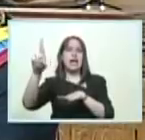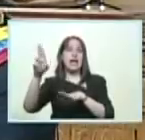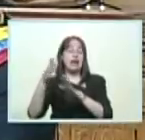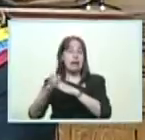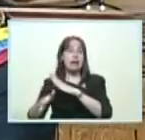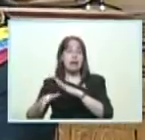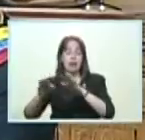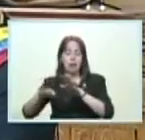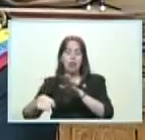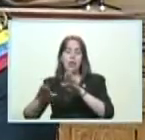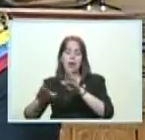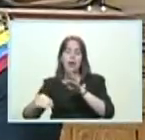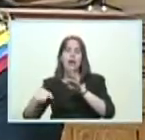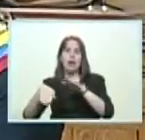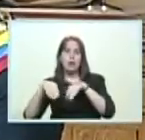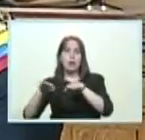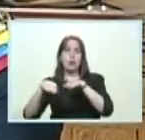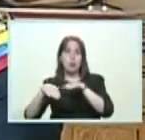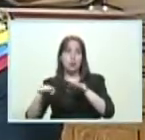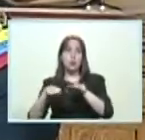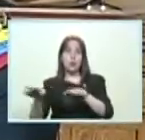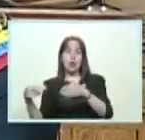pedal y eléctrica.